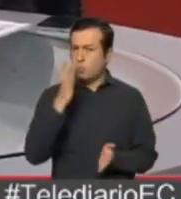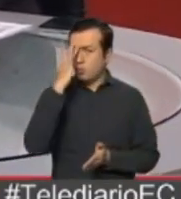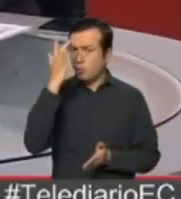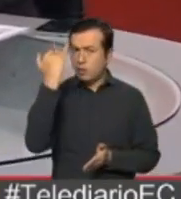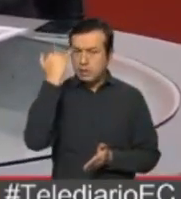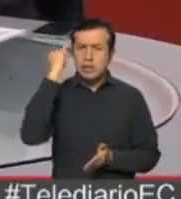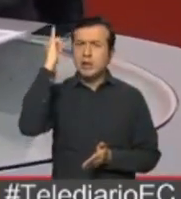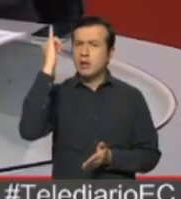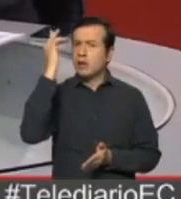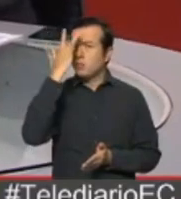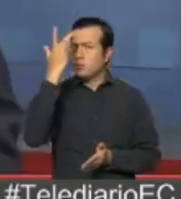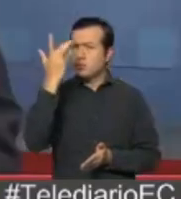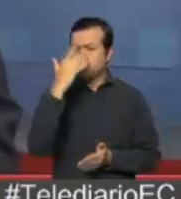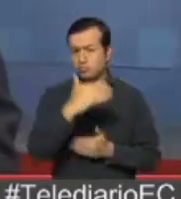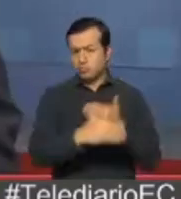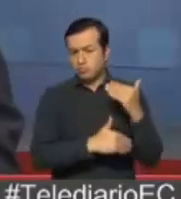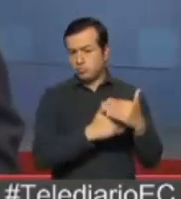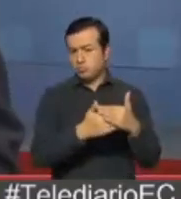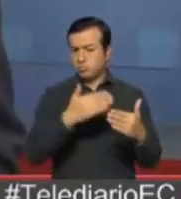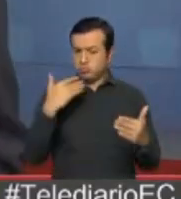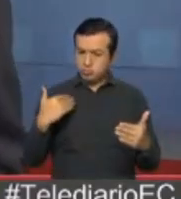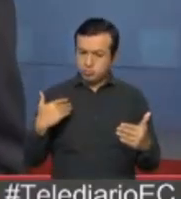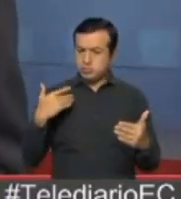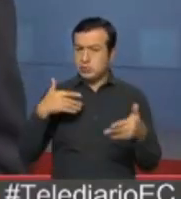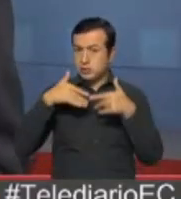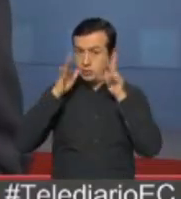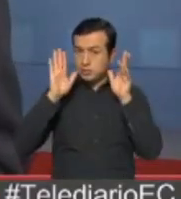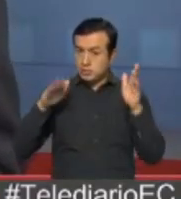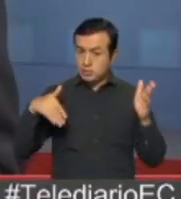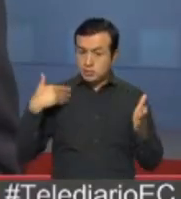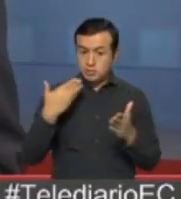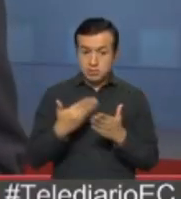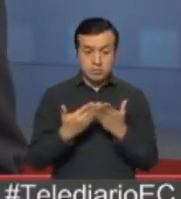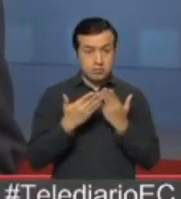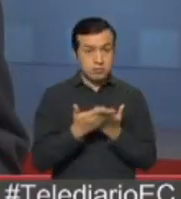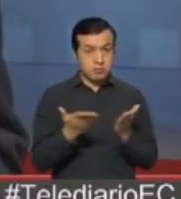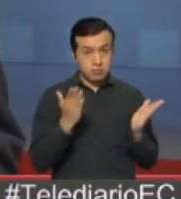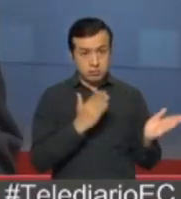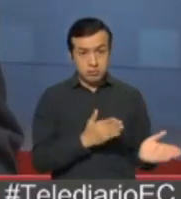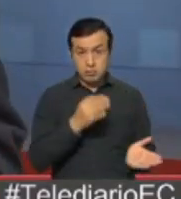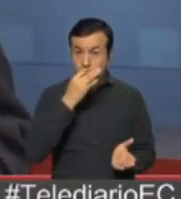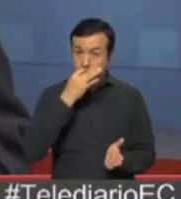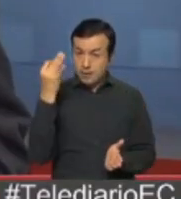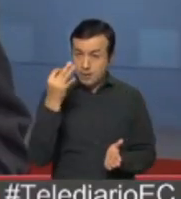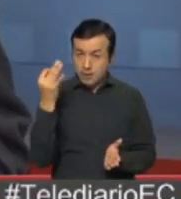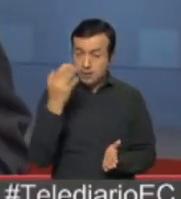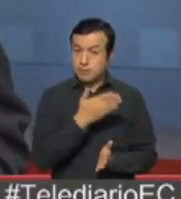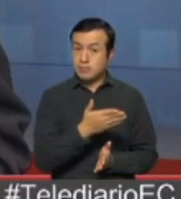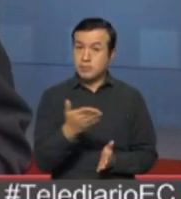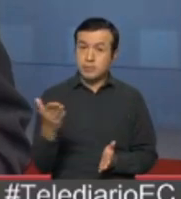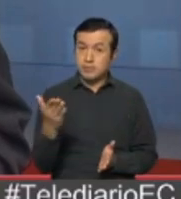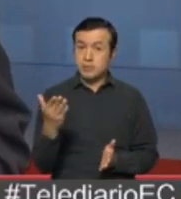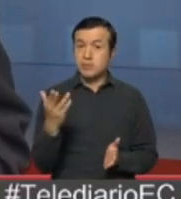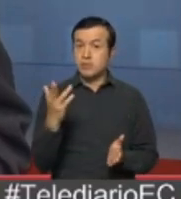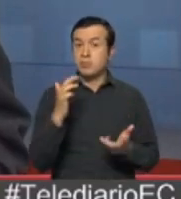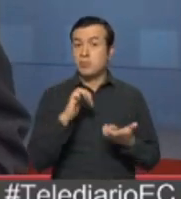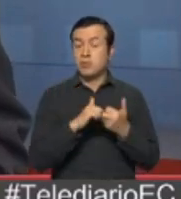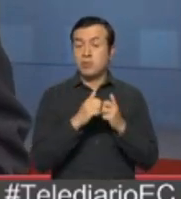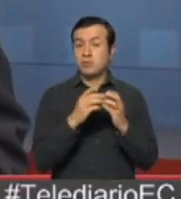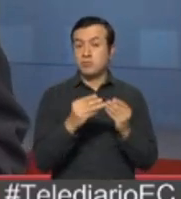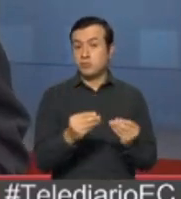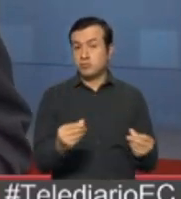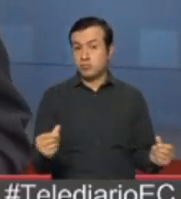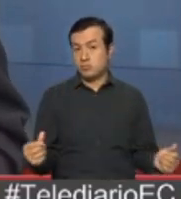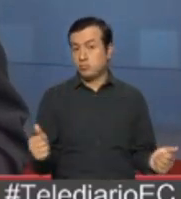esta iniciativa cuánto ha avanzado desde entonces desde diciembre acá para que se convierte en una realidad para resolver de alguna manera